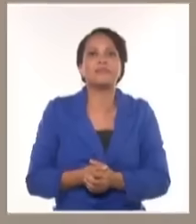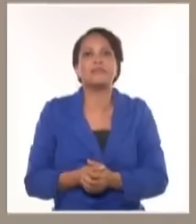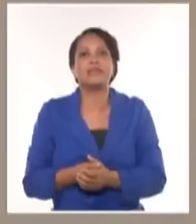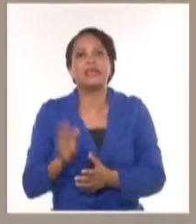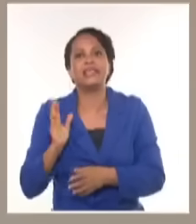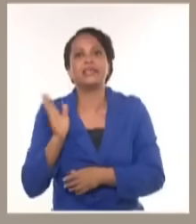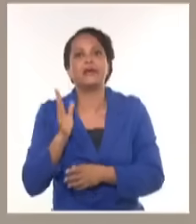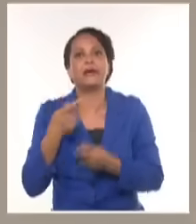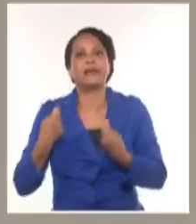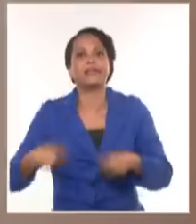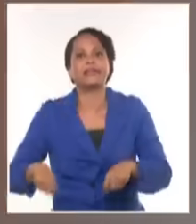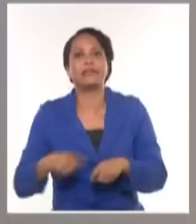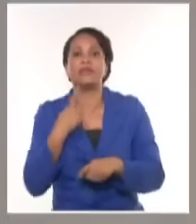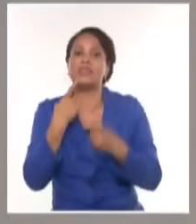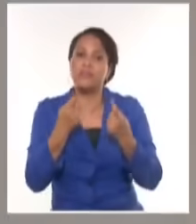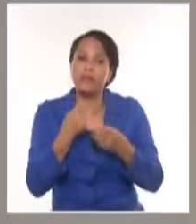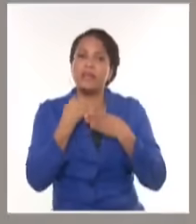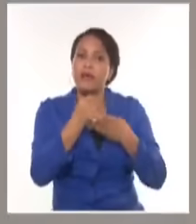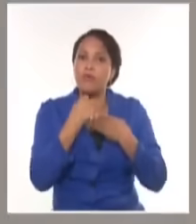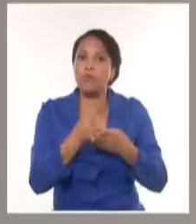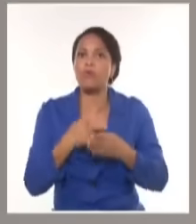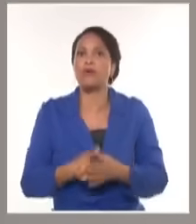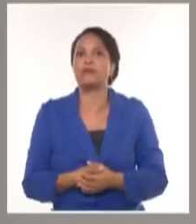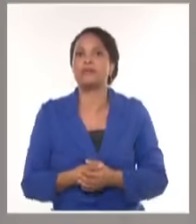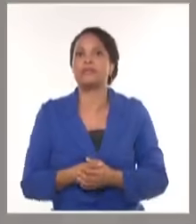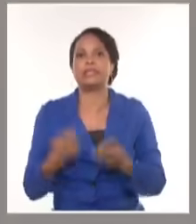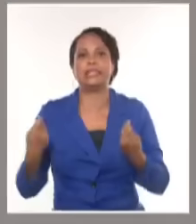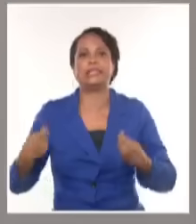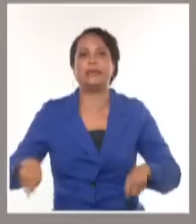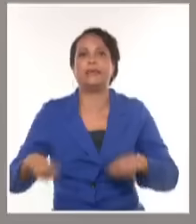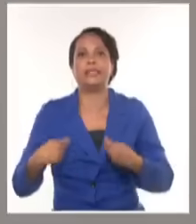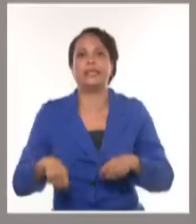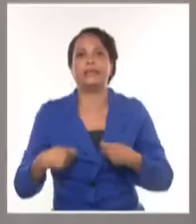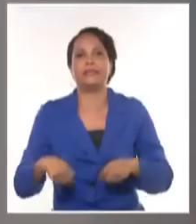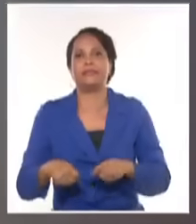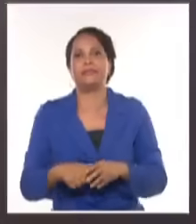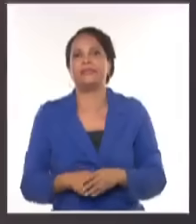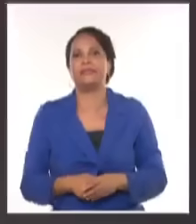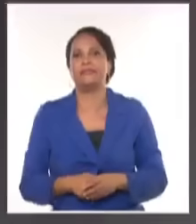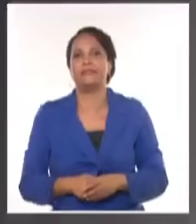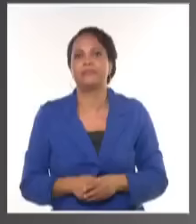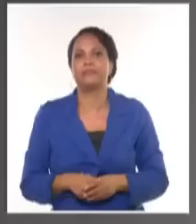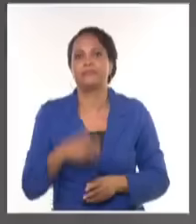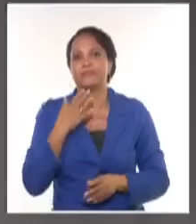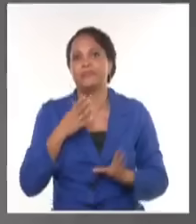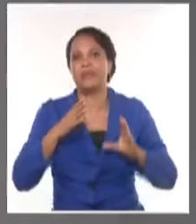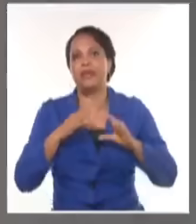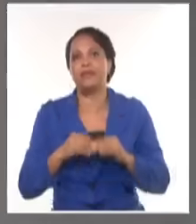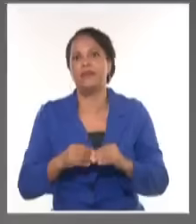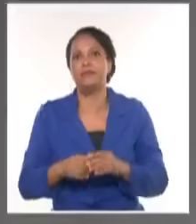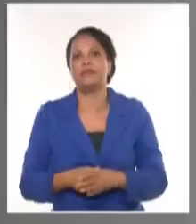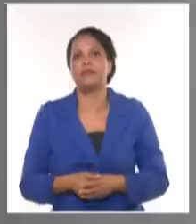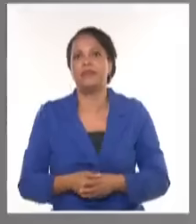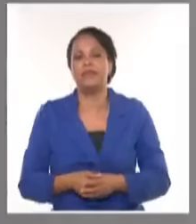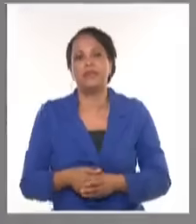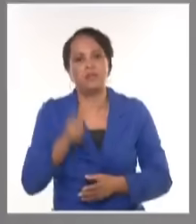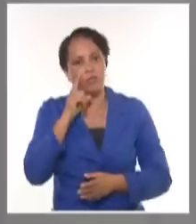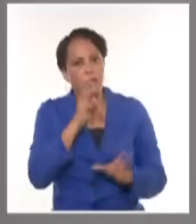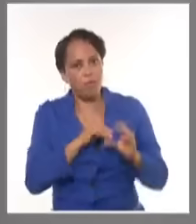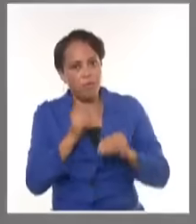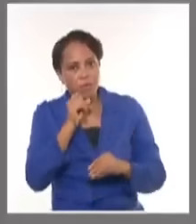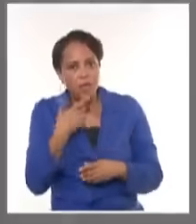hace falta, que nos ayude con eso. Buenas noches. Tenga buenas noches, señor. Bueno, gracias. No habíamos acabado de conversar con